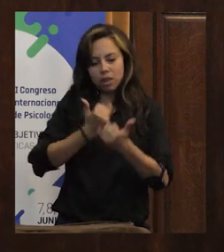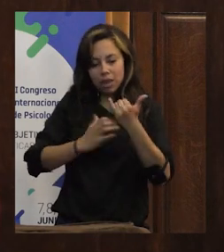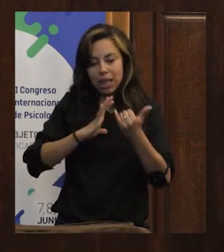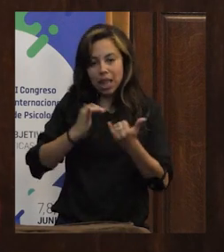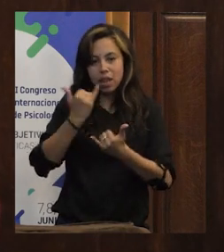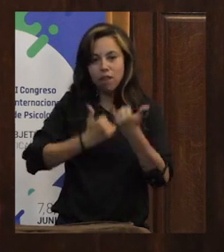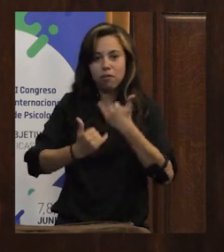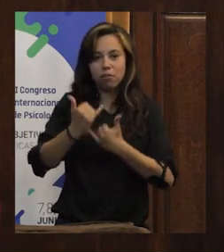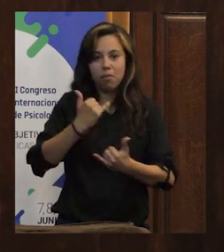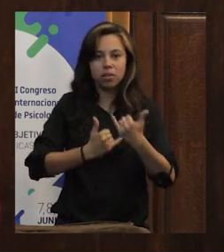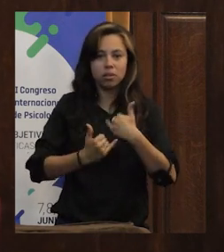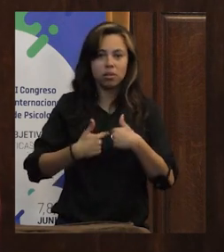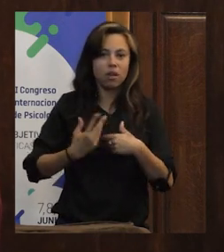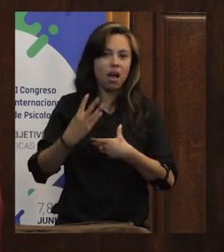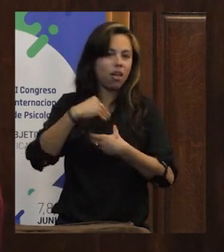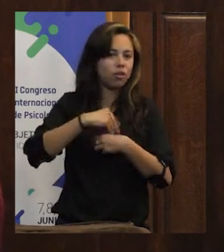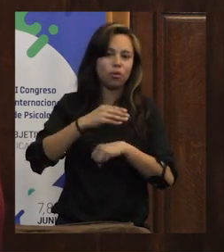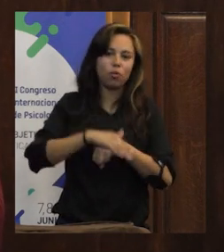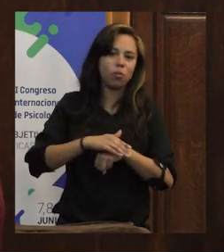¿Ok?